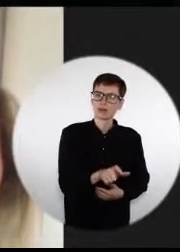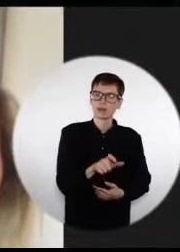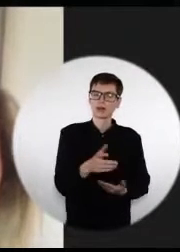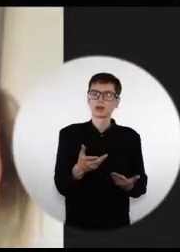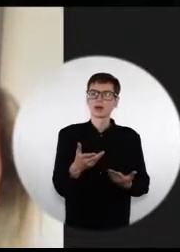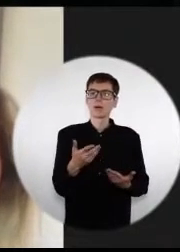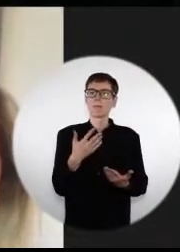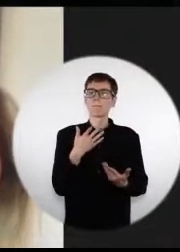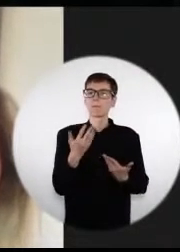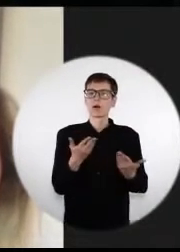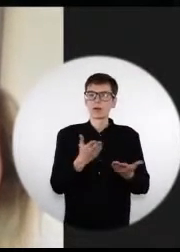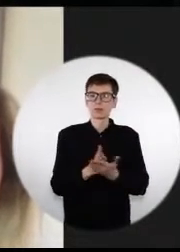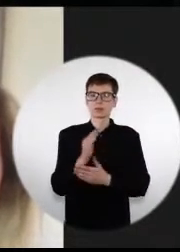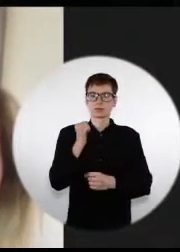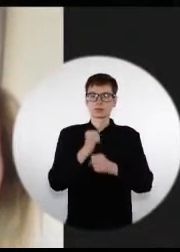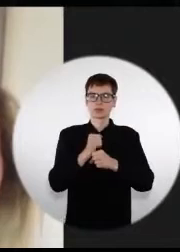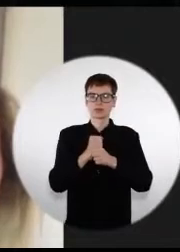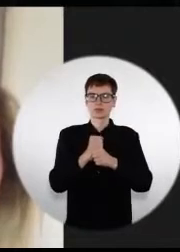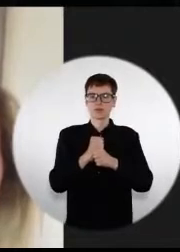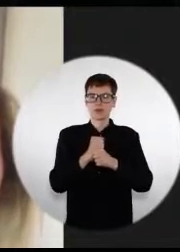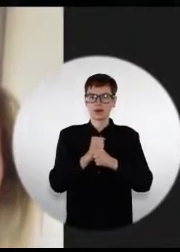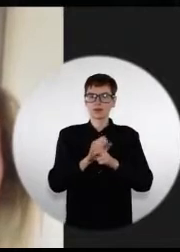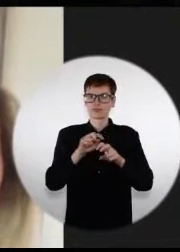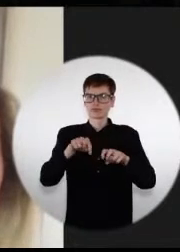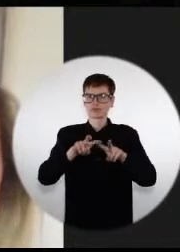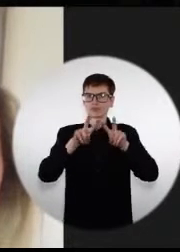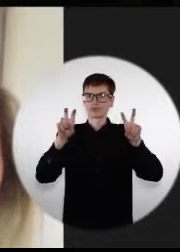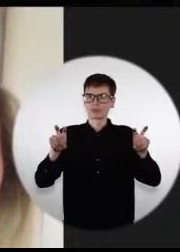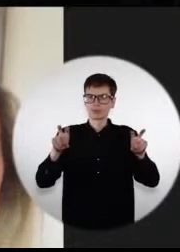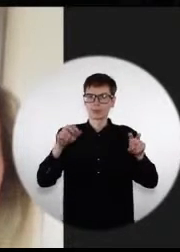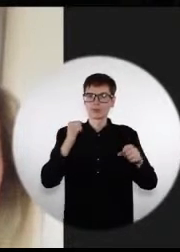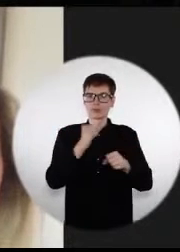maría por ejemplo qué es lo que te motivó a ti